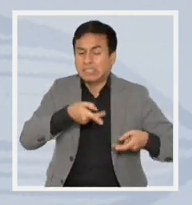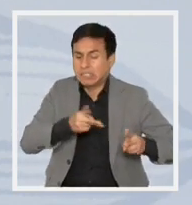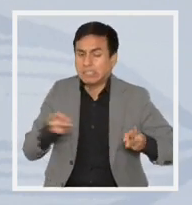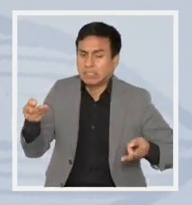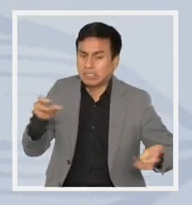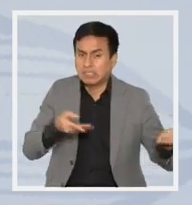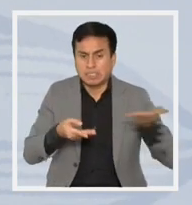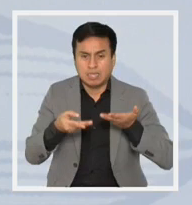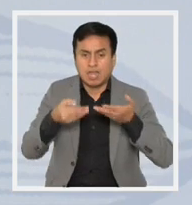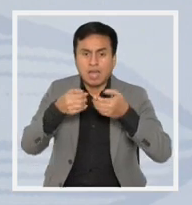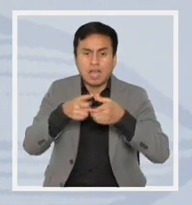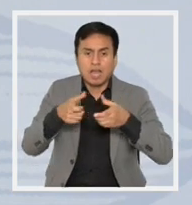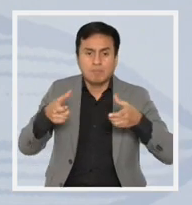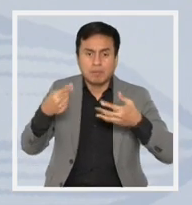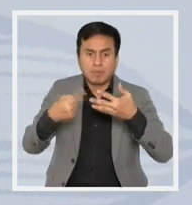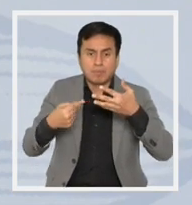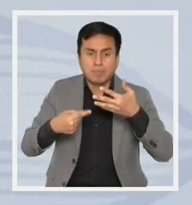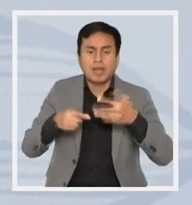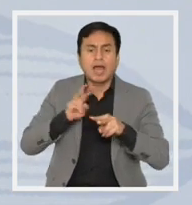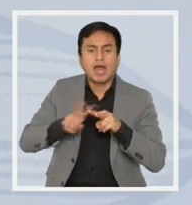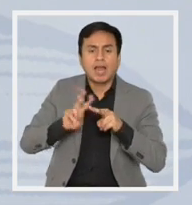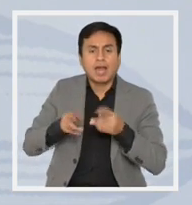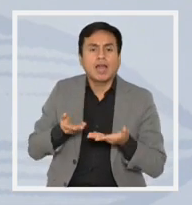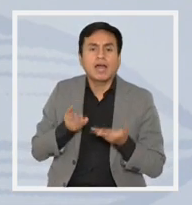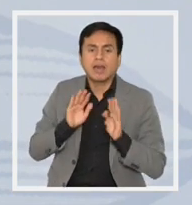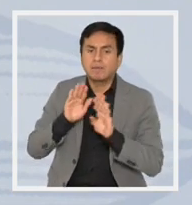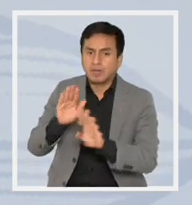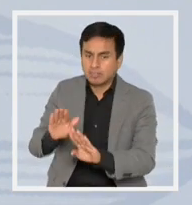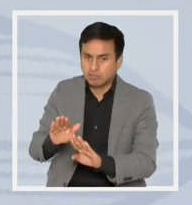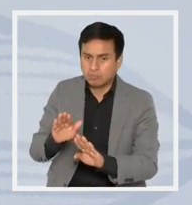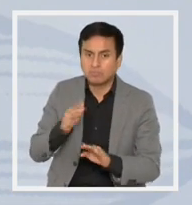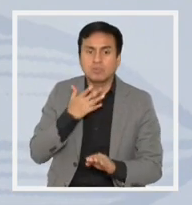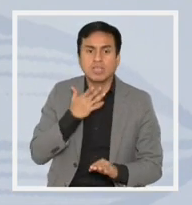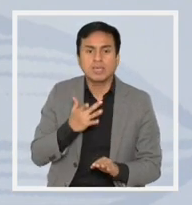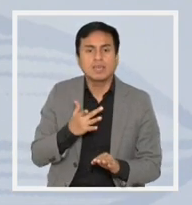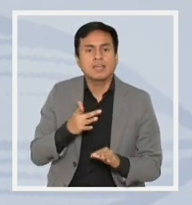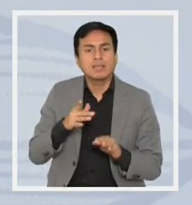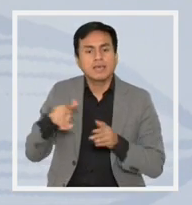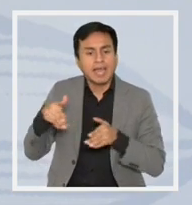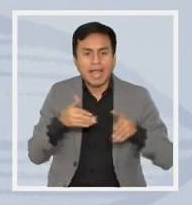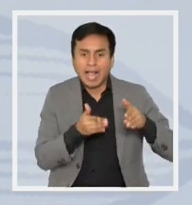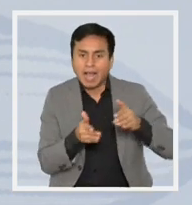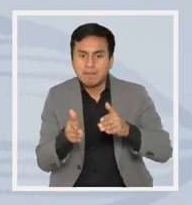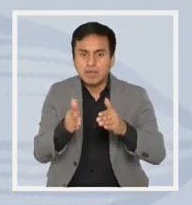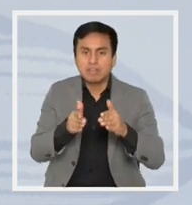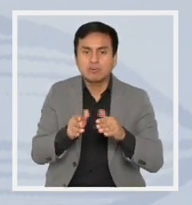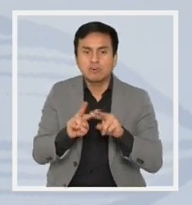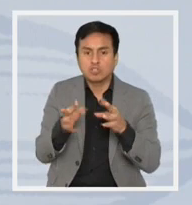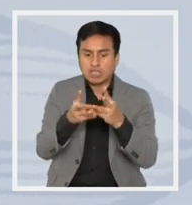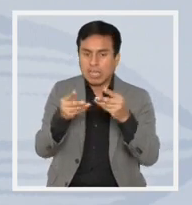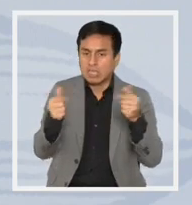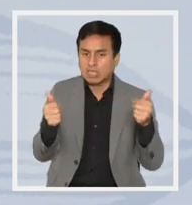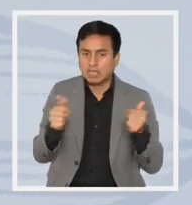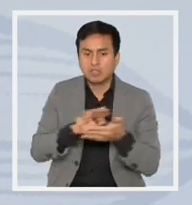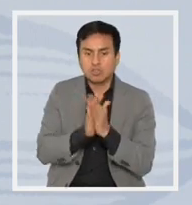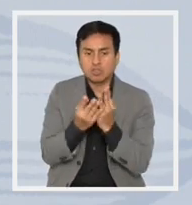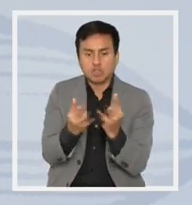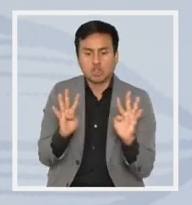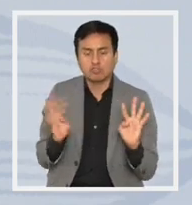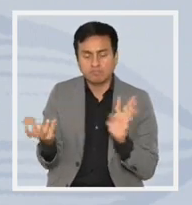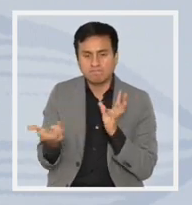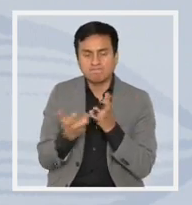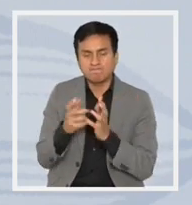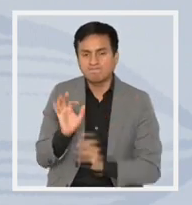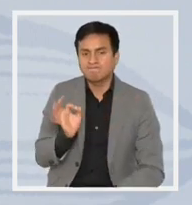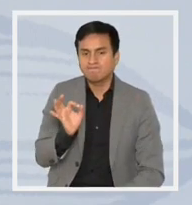vamos a tener que ampliar los mecanismos de reparación para que podamos trazar un camino de salida que a todas las partes les haga